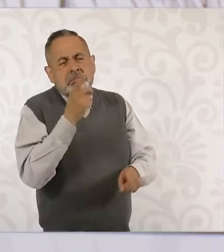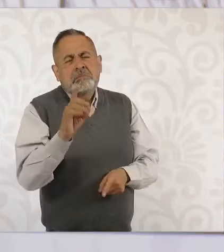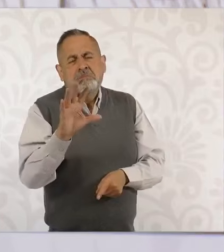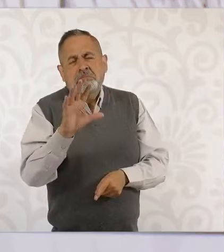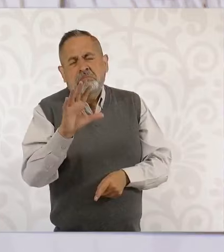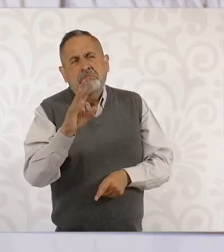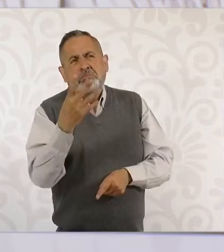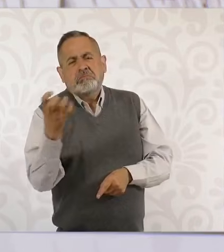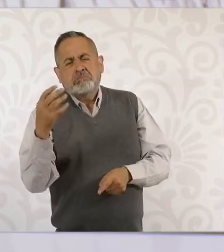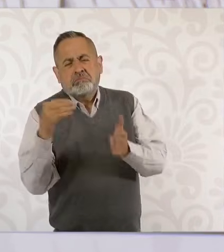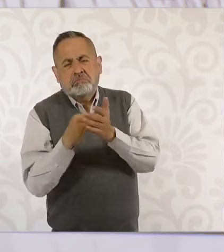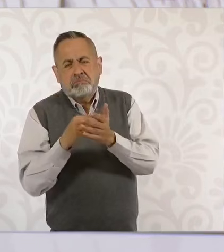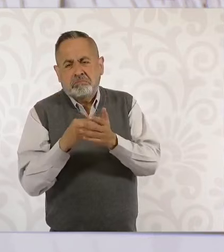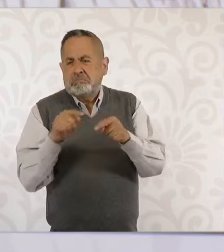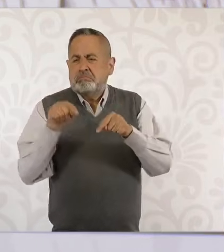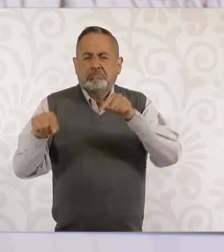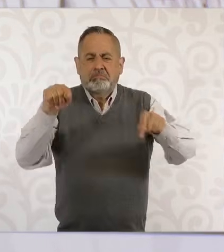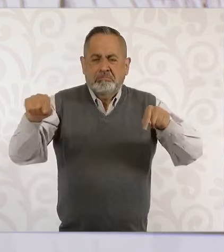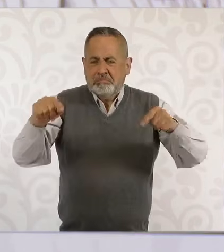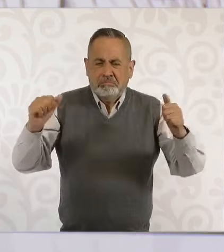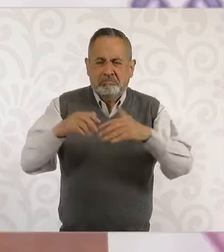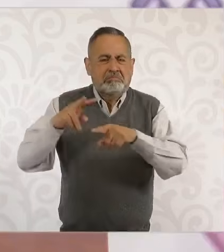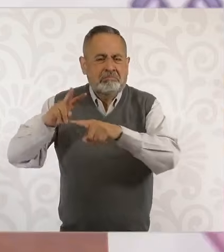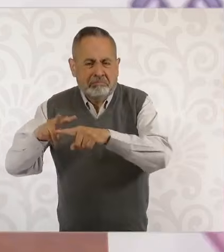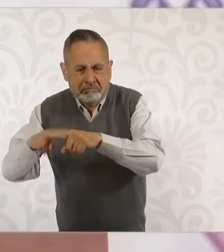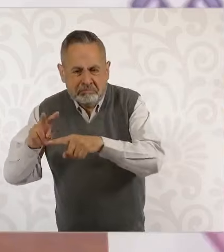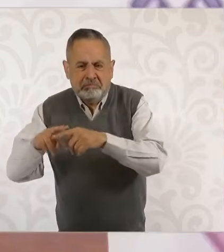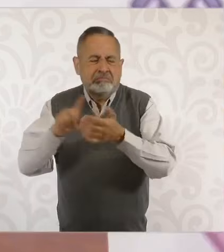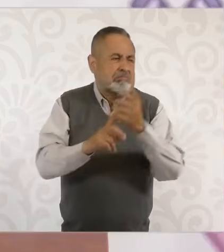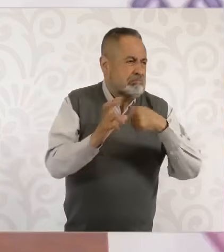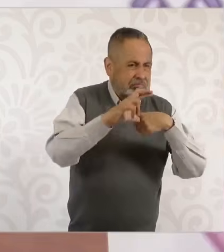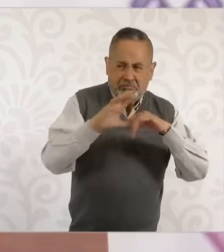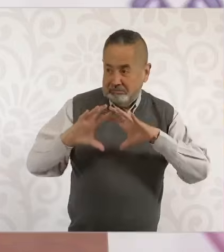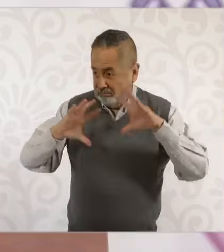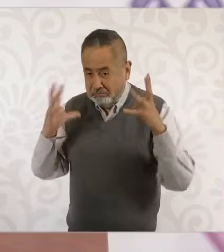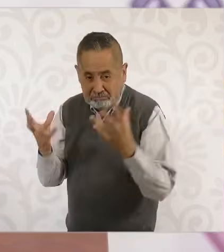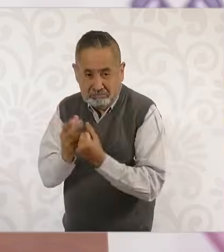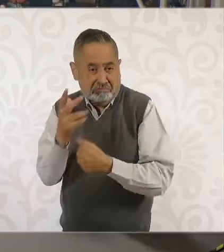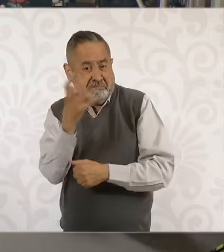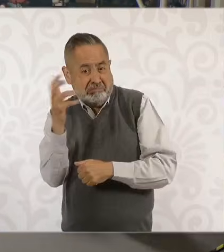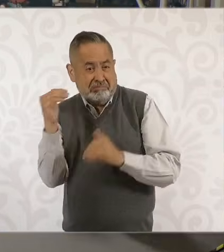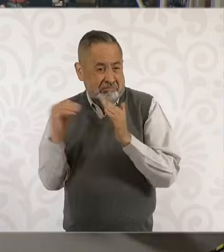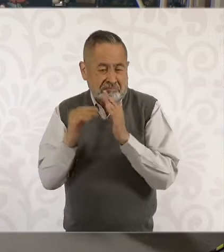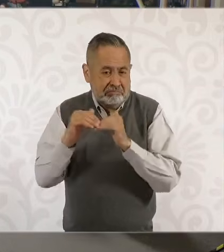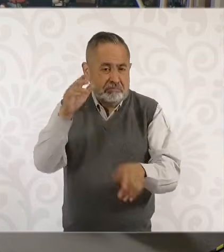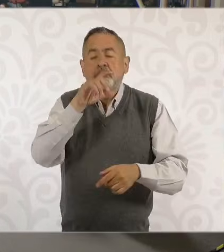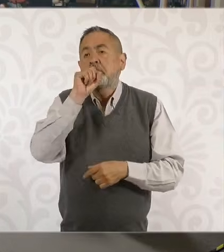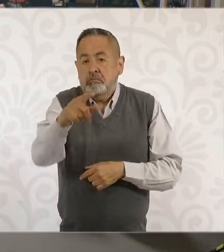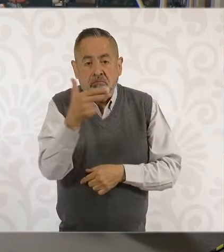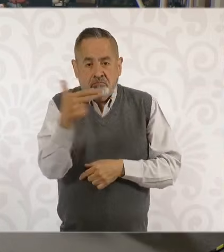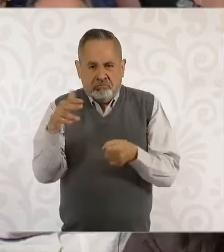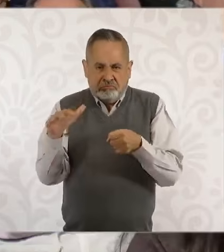todo en los distintos lugares, en Alameda, se rompió. Y abarrotado, pues hoteles también